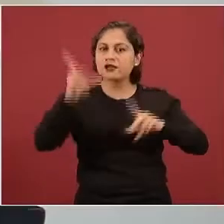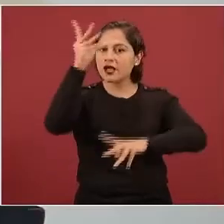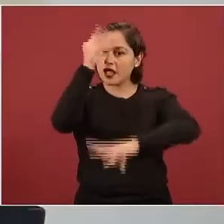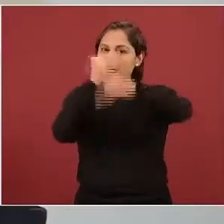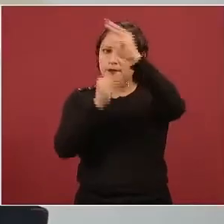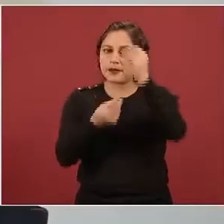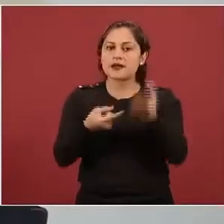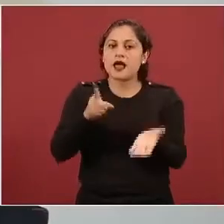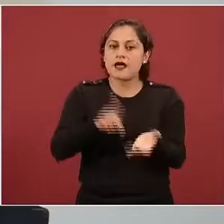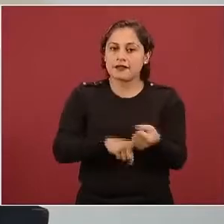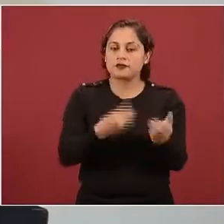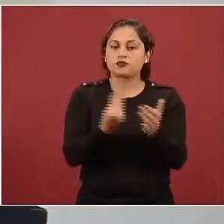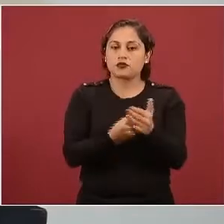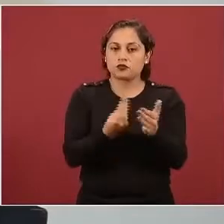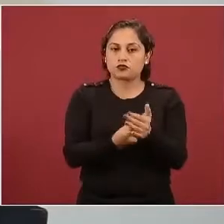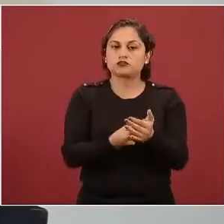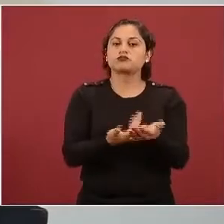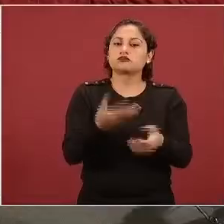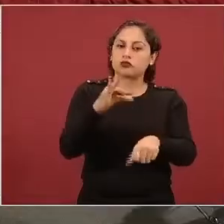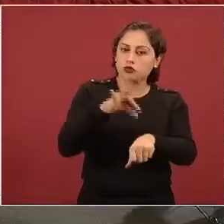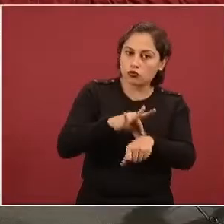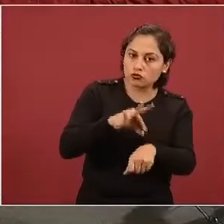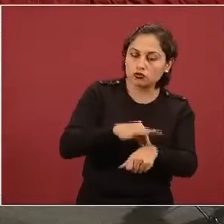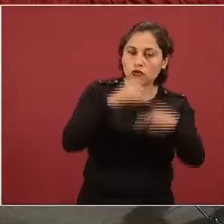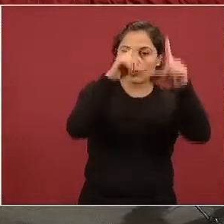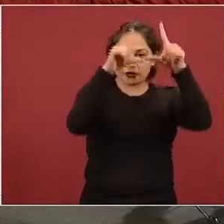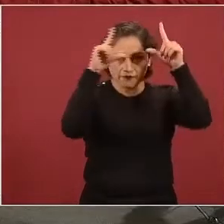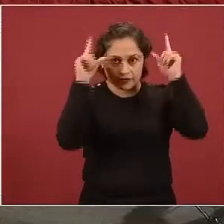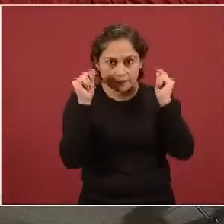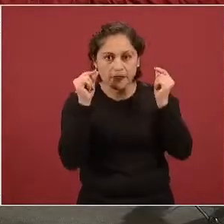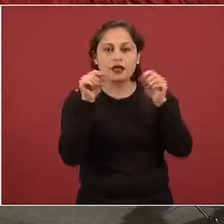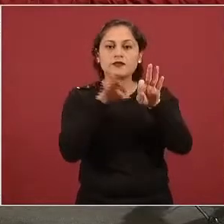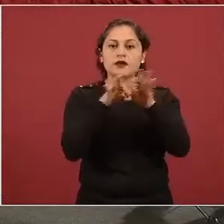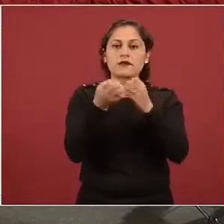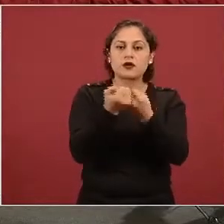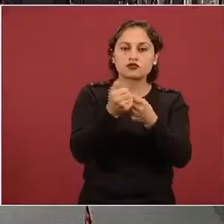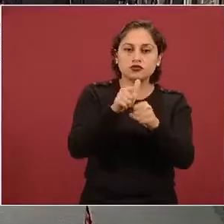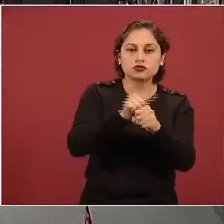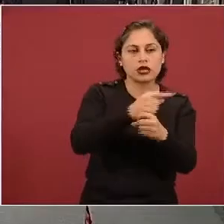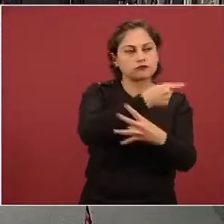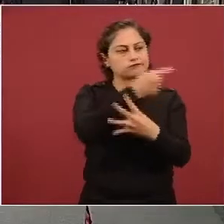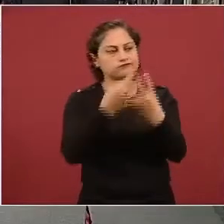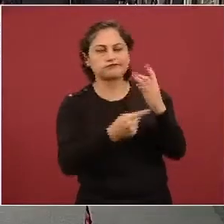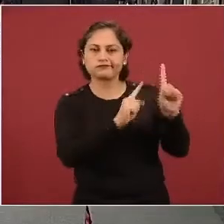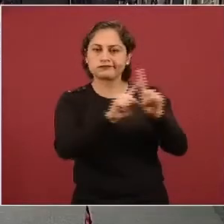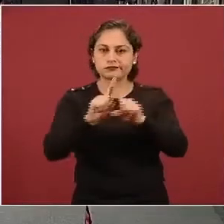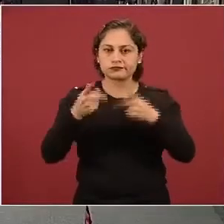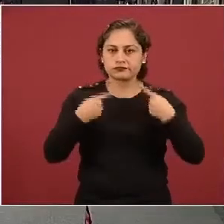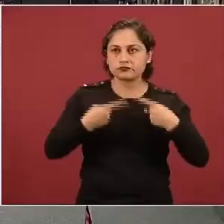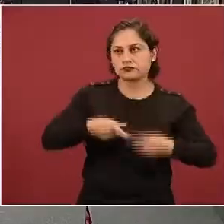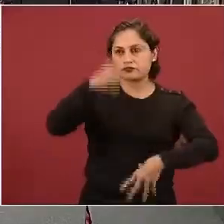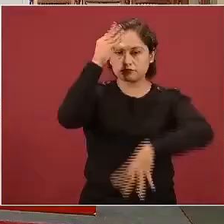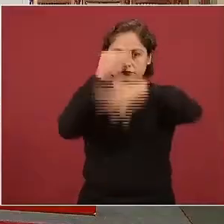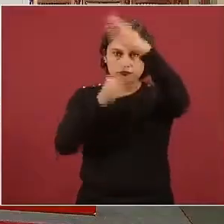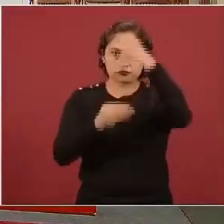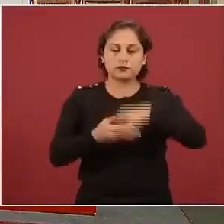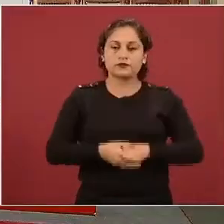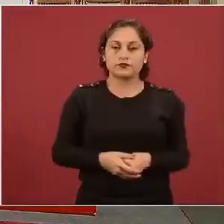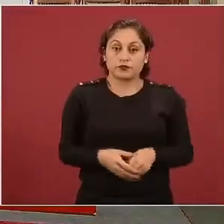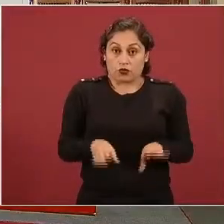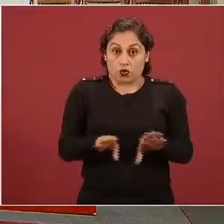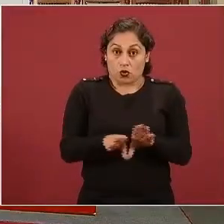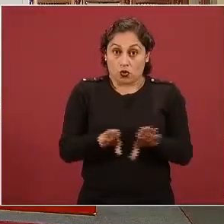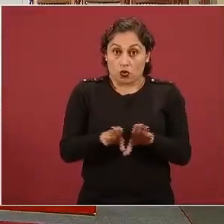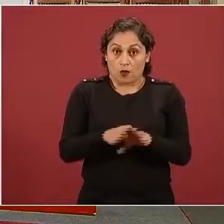entre los que se encuentran médicos, enfermeras y trabajadores sociales. La capacitación especializada con el instrumento de